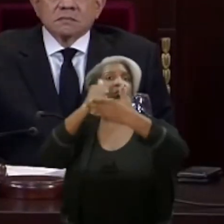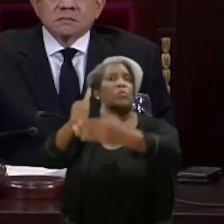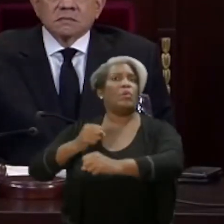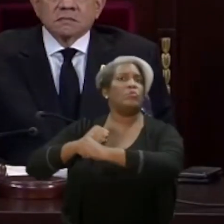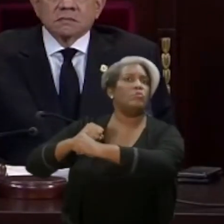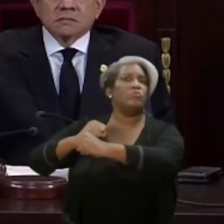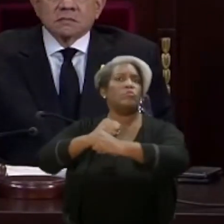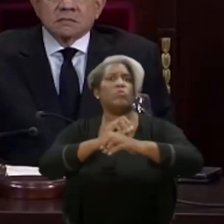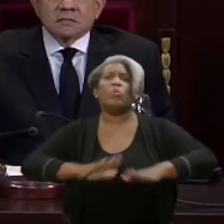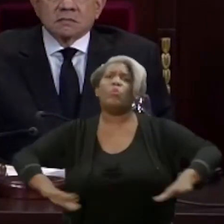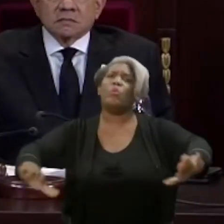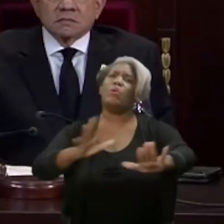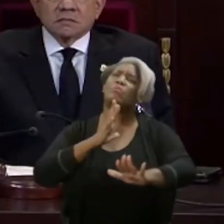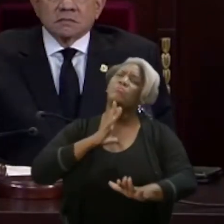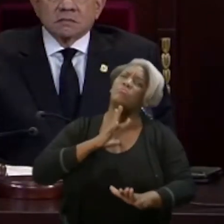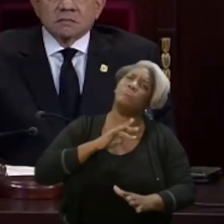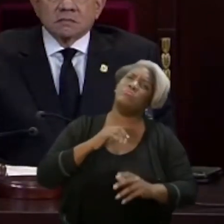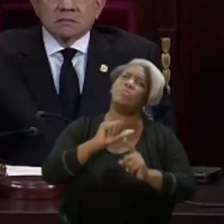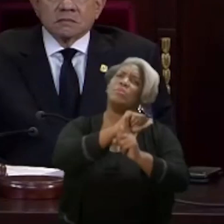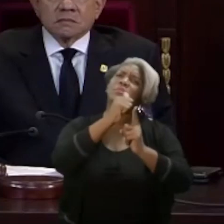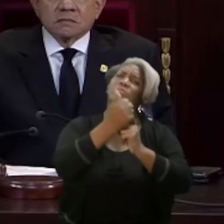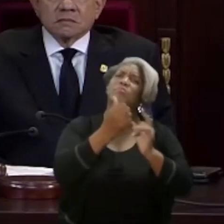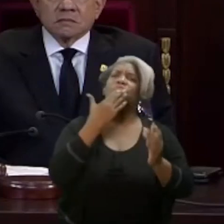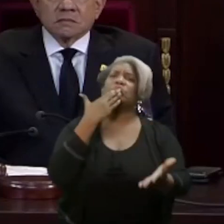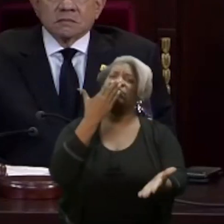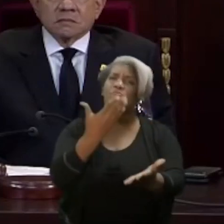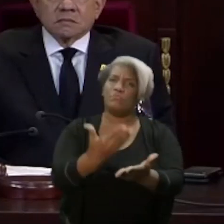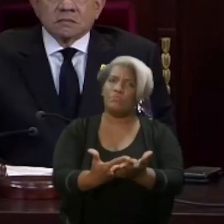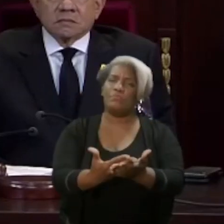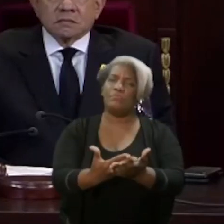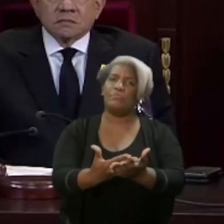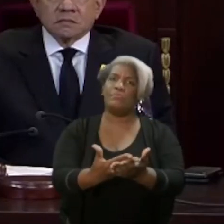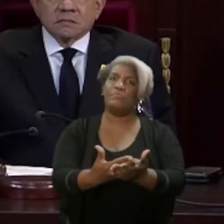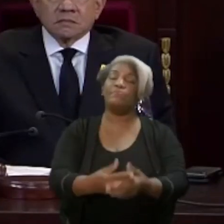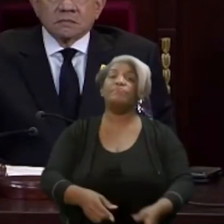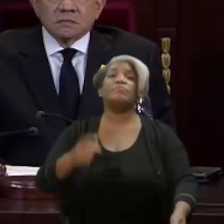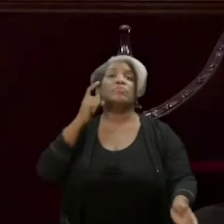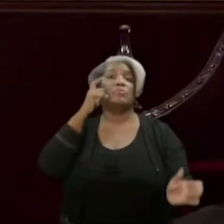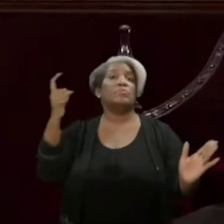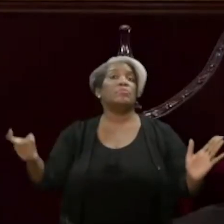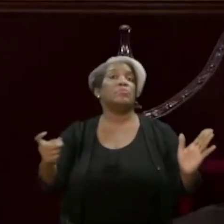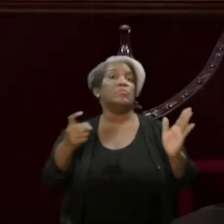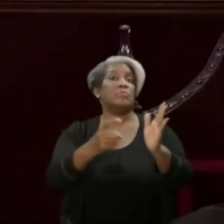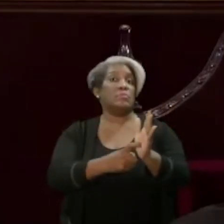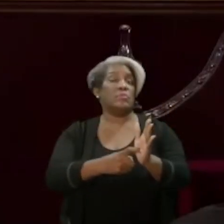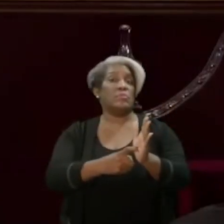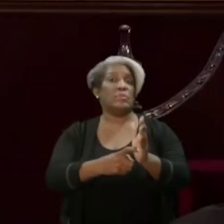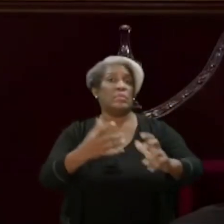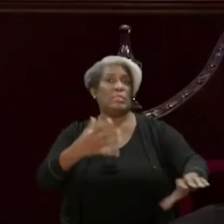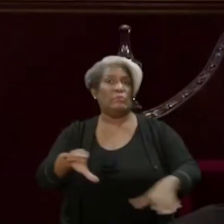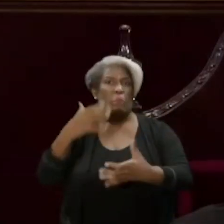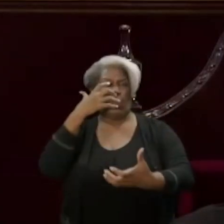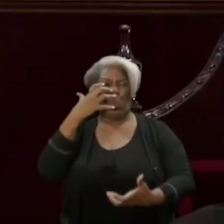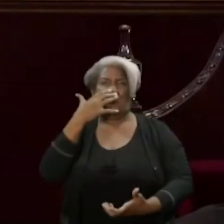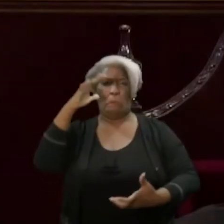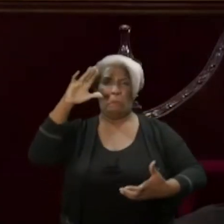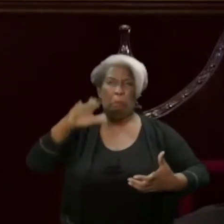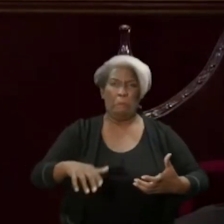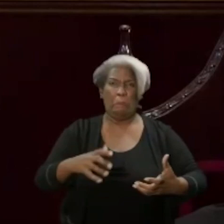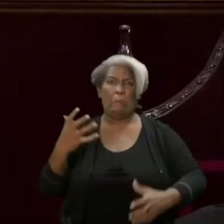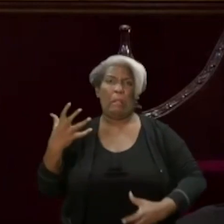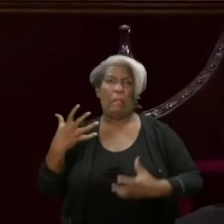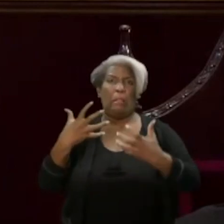ambiente cálido, seguro y confiable. Quiero destacar que los crímenes de género y de violencia intrafamiliar respecto